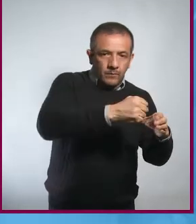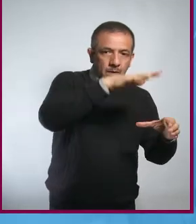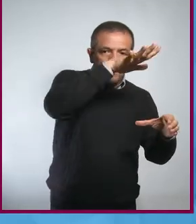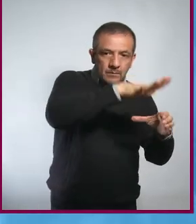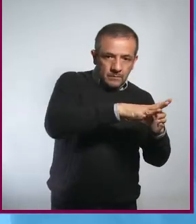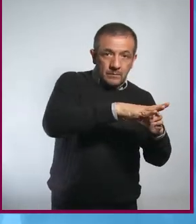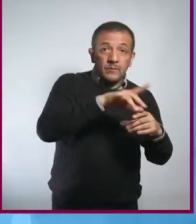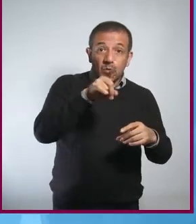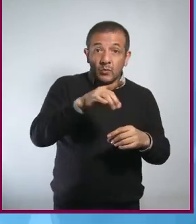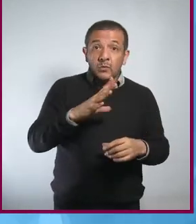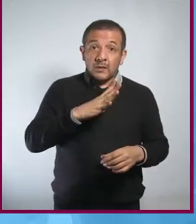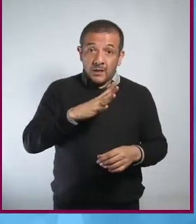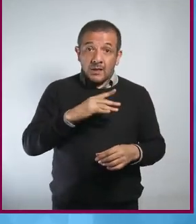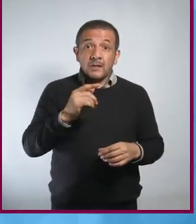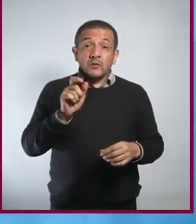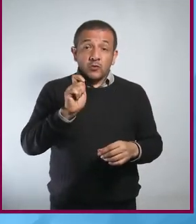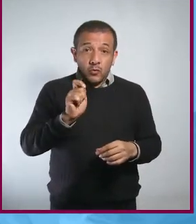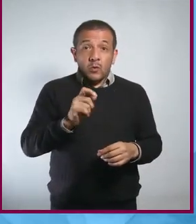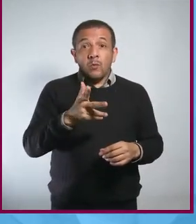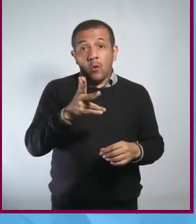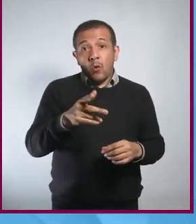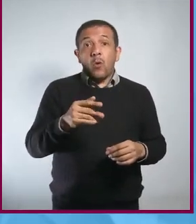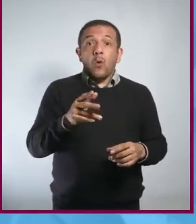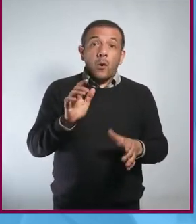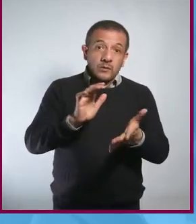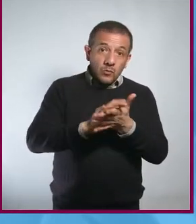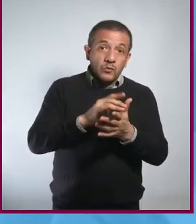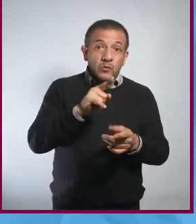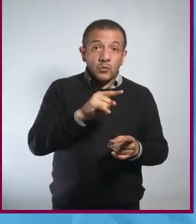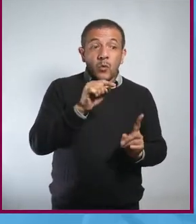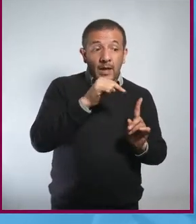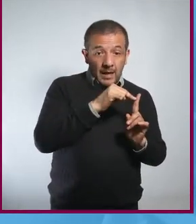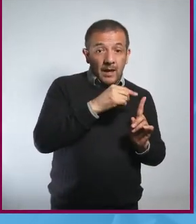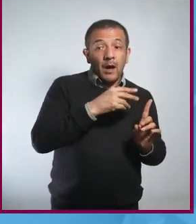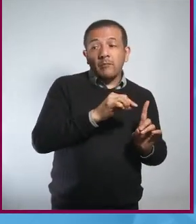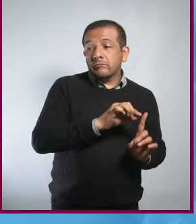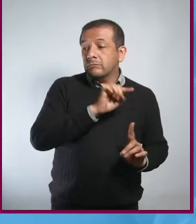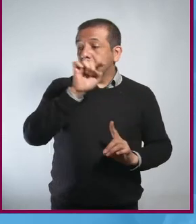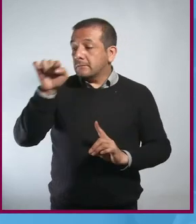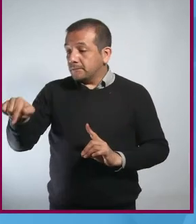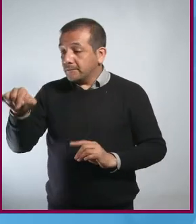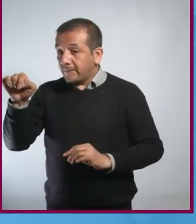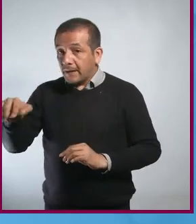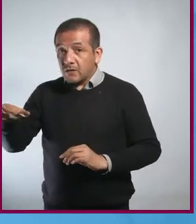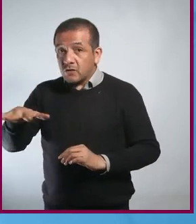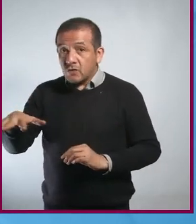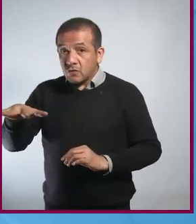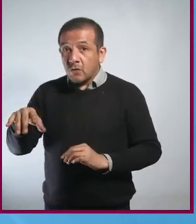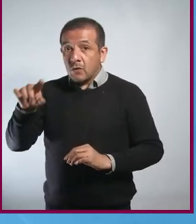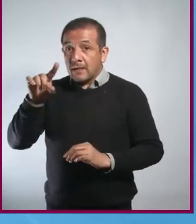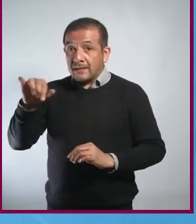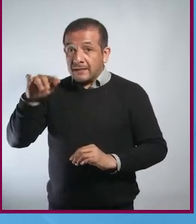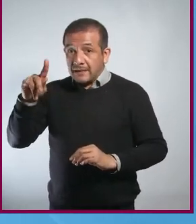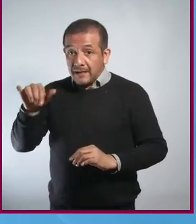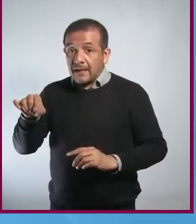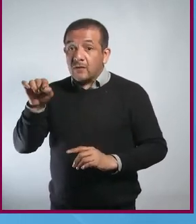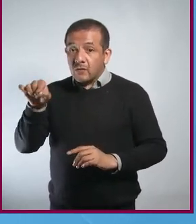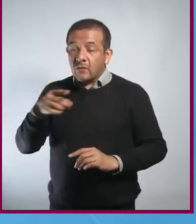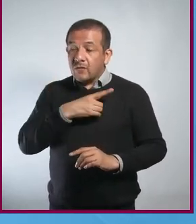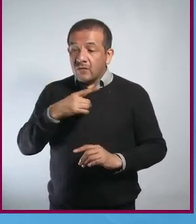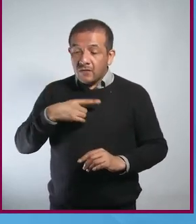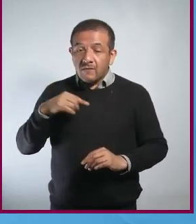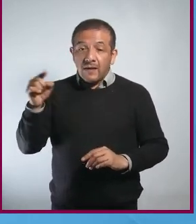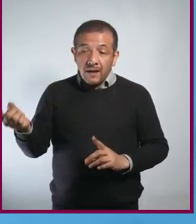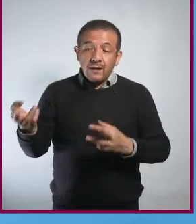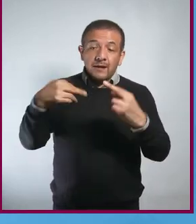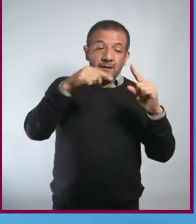cerrados. Si tienes una pareja que vive o viaja a un área con transmisión de Zika, a su retorno, usa un